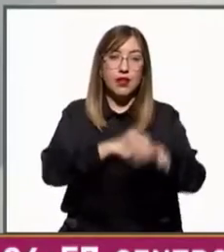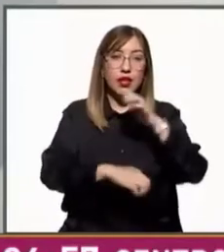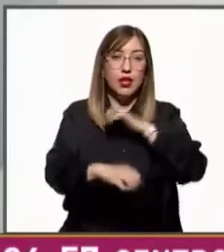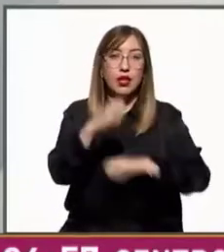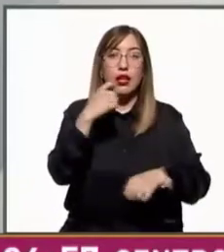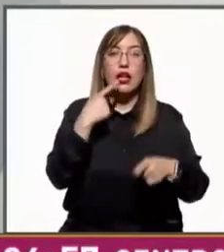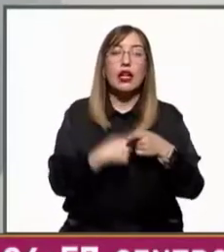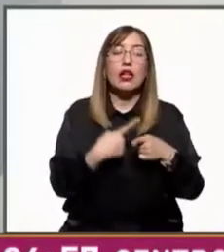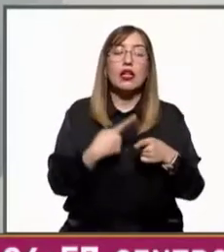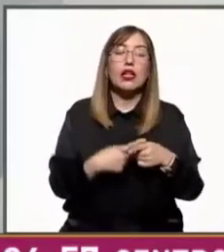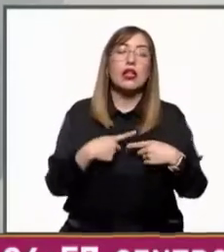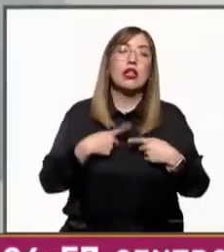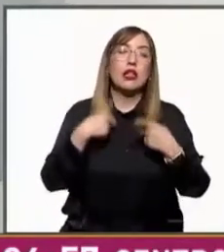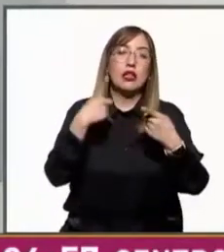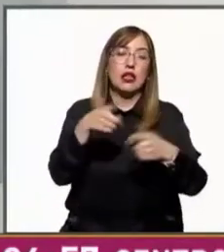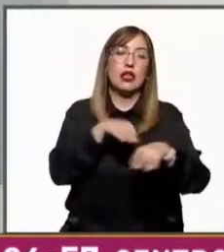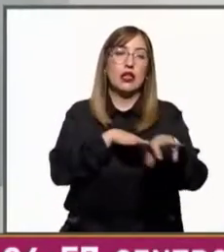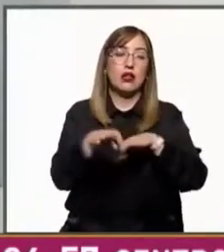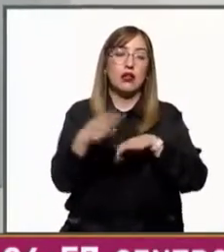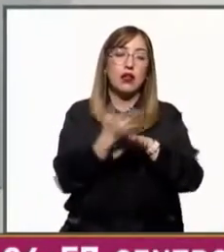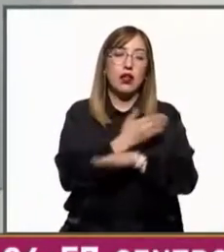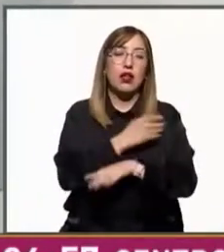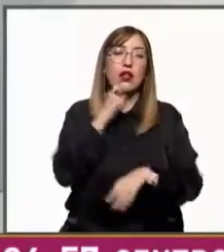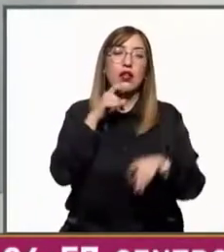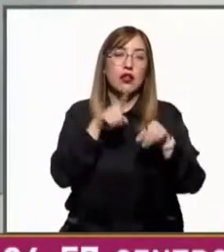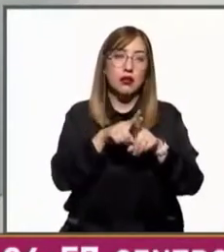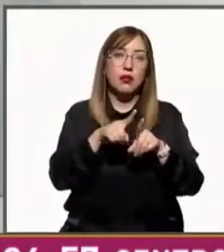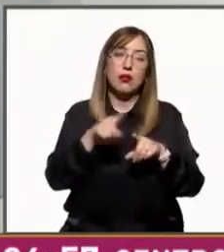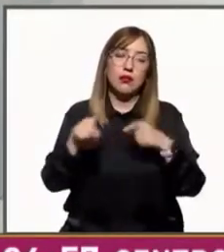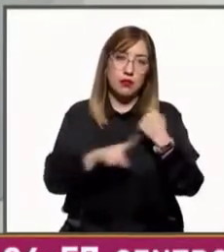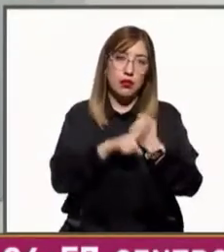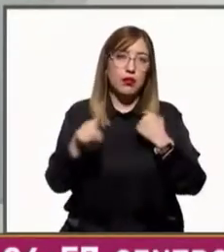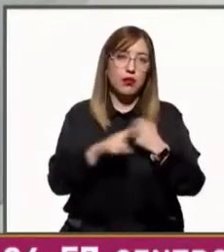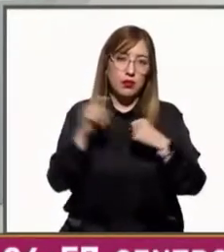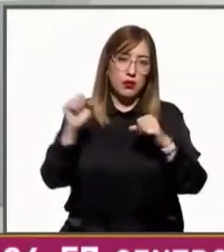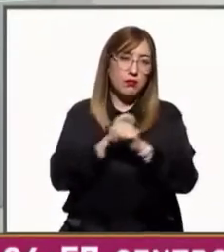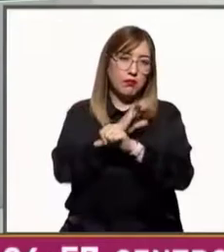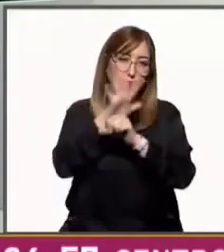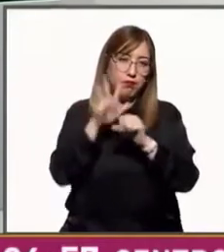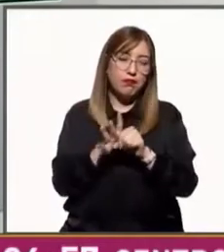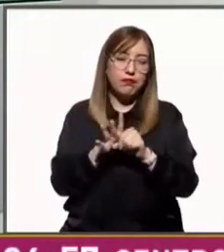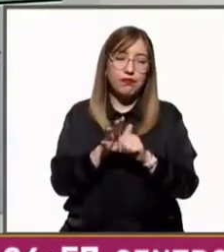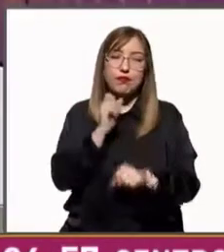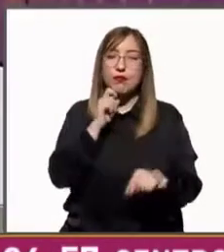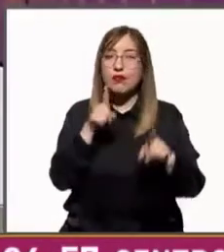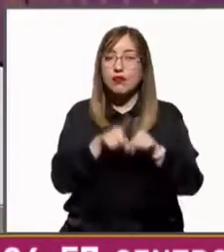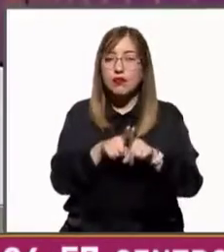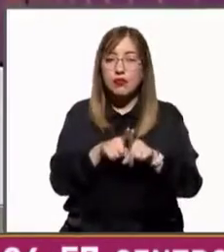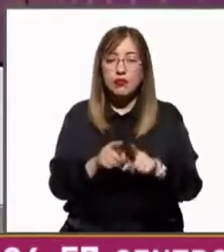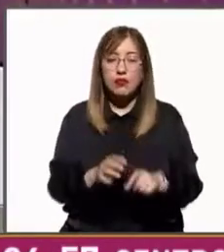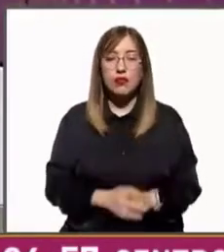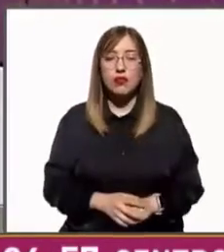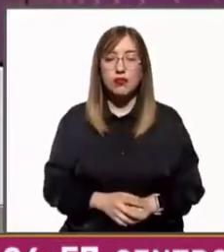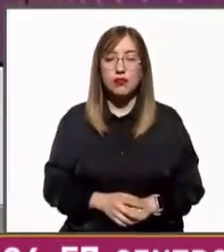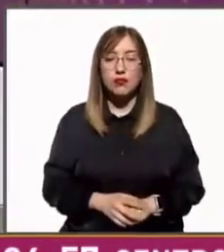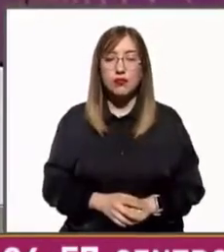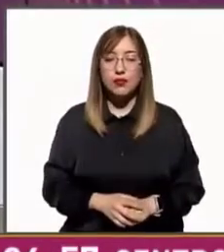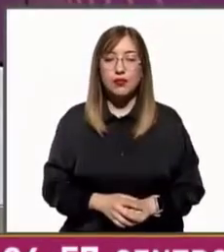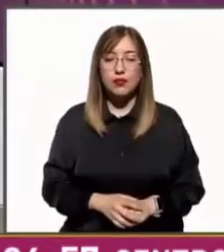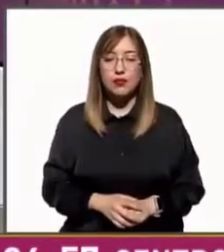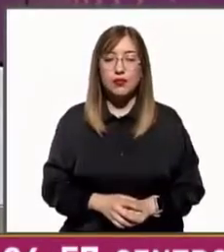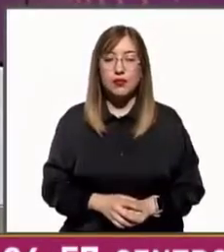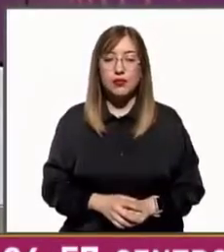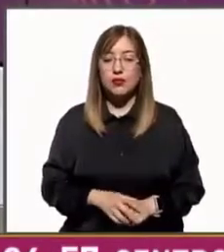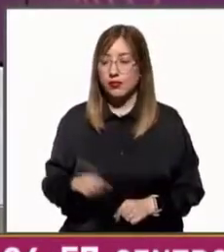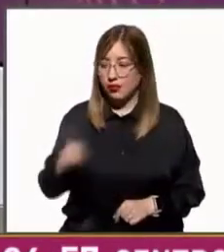fuentes de empleo que también se vieron afectadas por la pandemia y tiene que ver con una situación que se refiere mucho a lo que dices